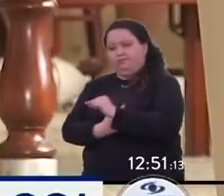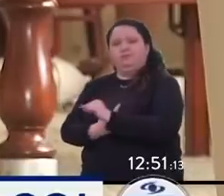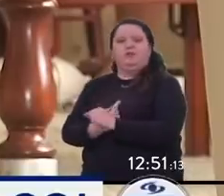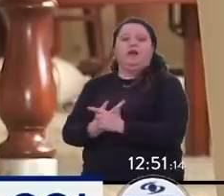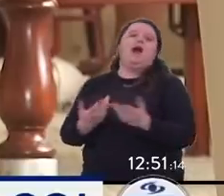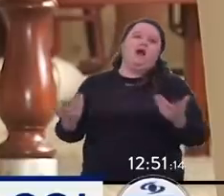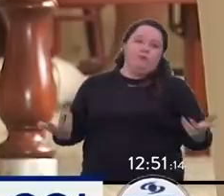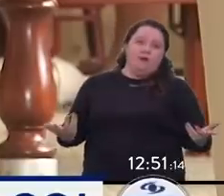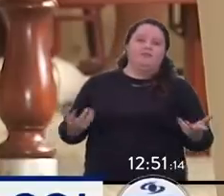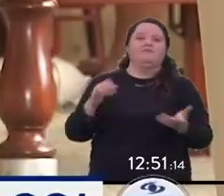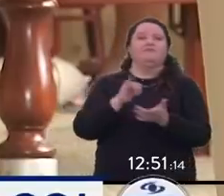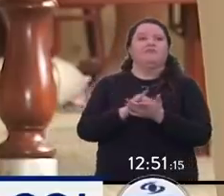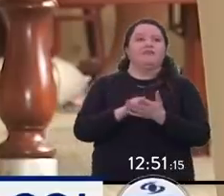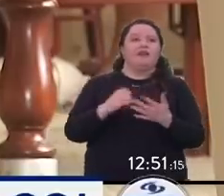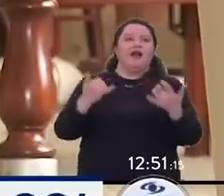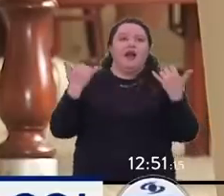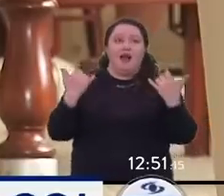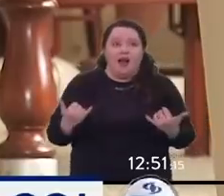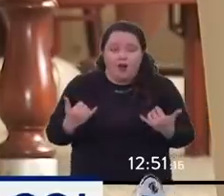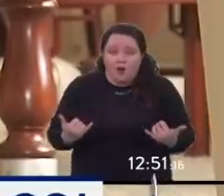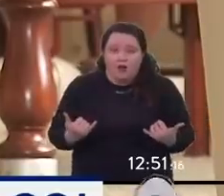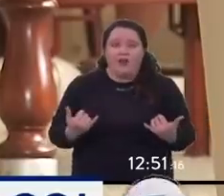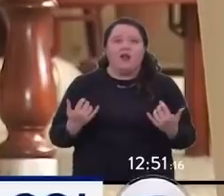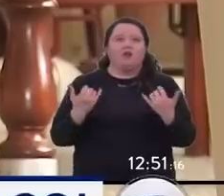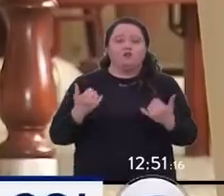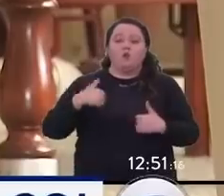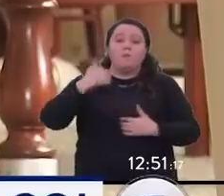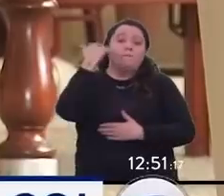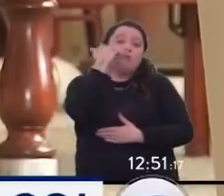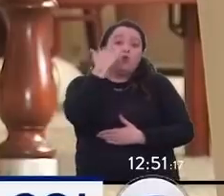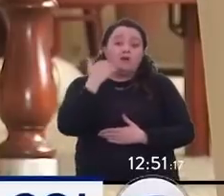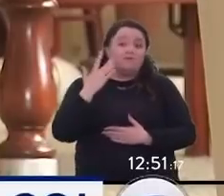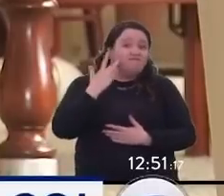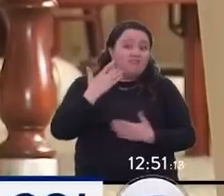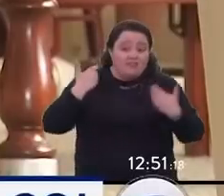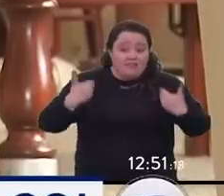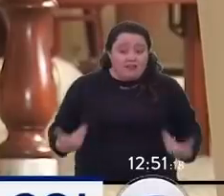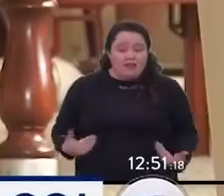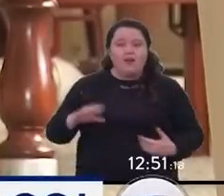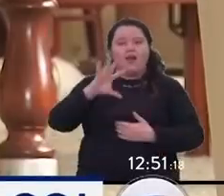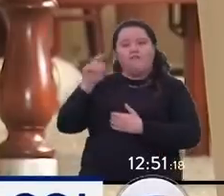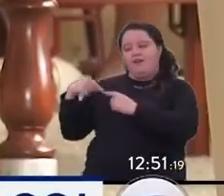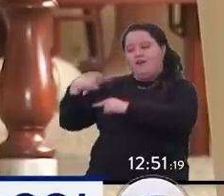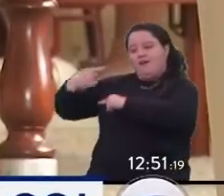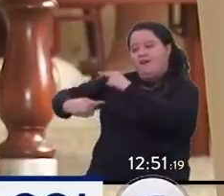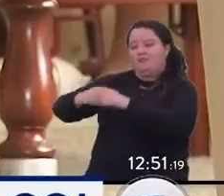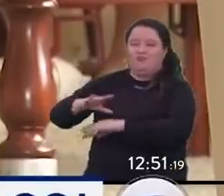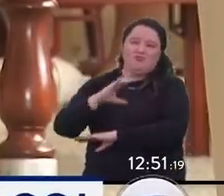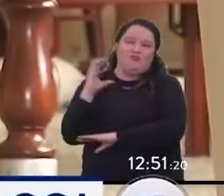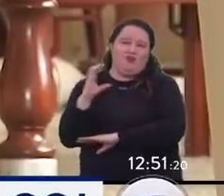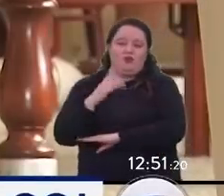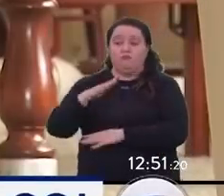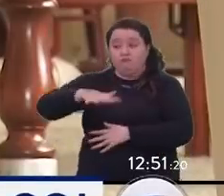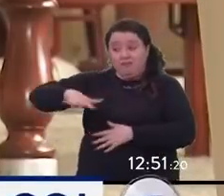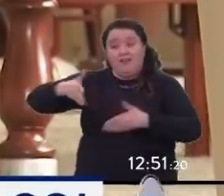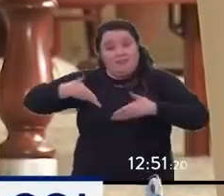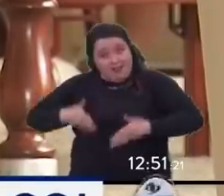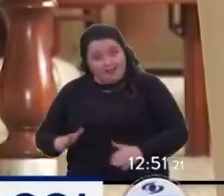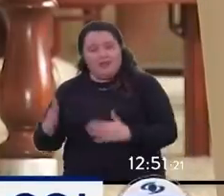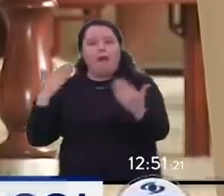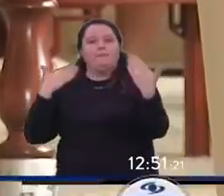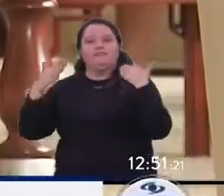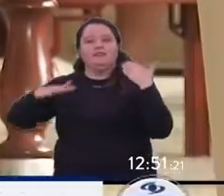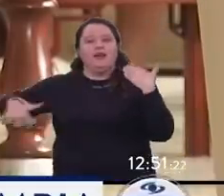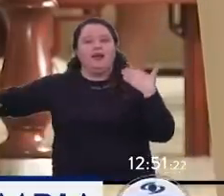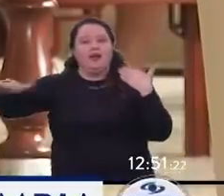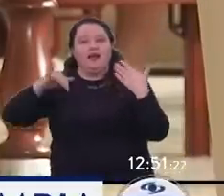es este momento el que yo hoy, una mujer negra, afrocolombiana, de zona rural, campesina, que fue a